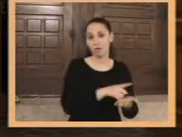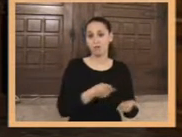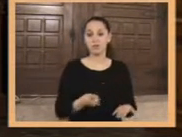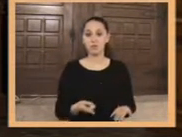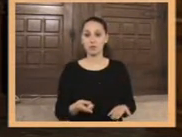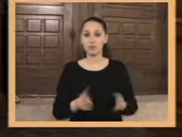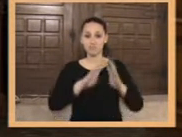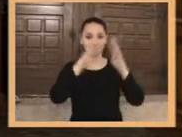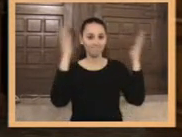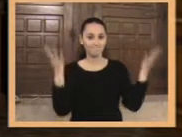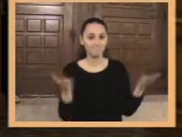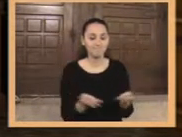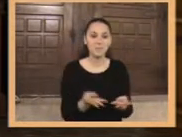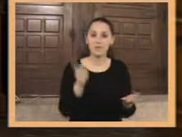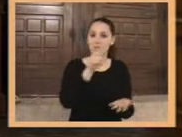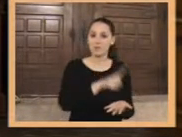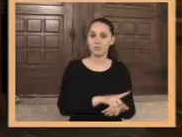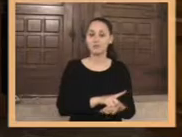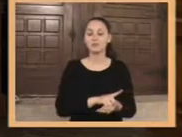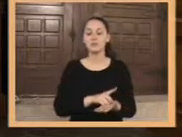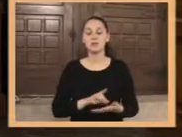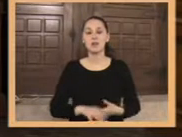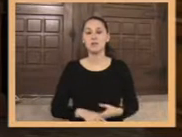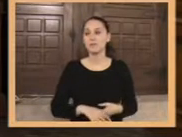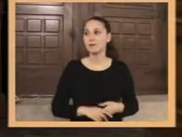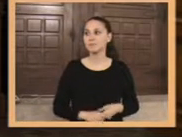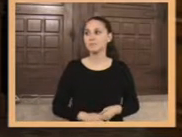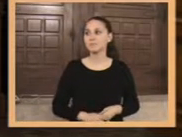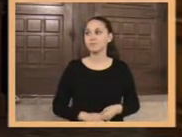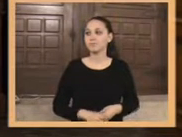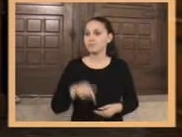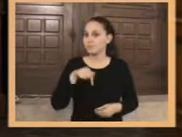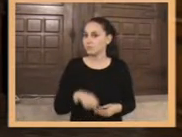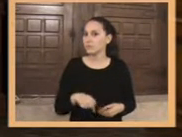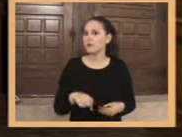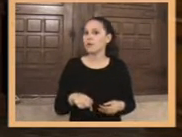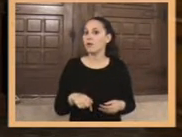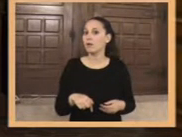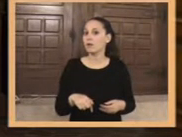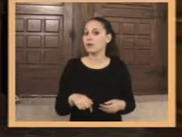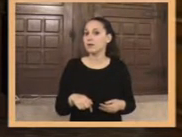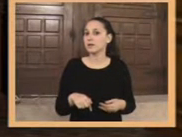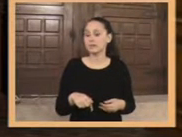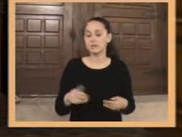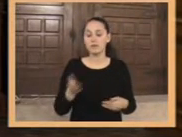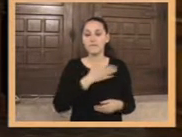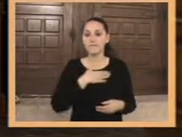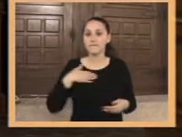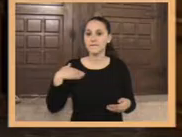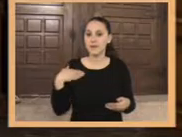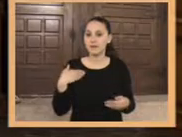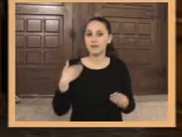como ciudad acogedora de los refugiados. Así que con esto, de alguna manera, pues lo ponemos en valor el conjunto de los